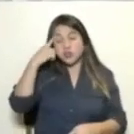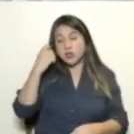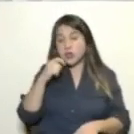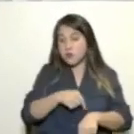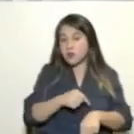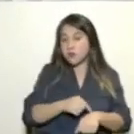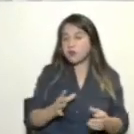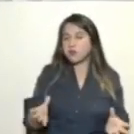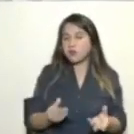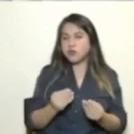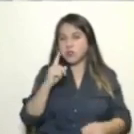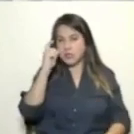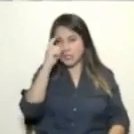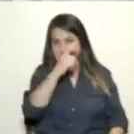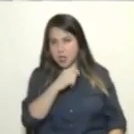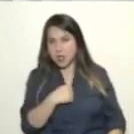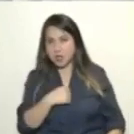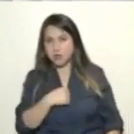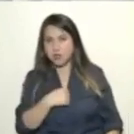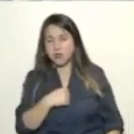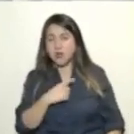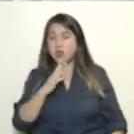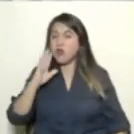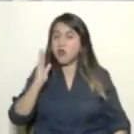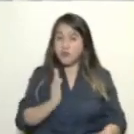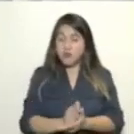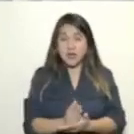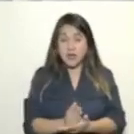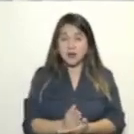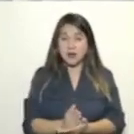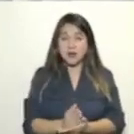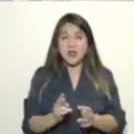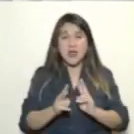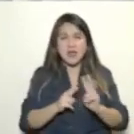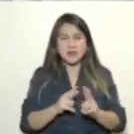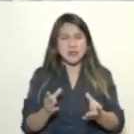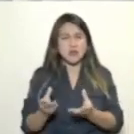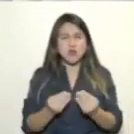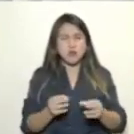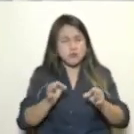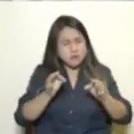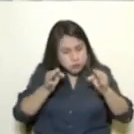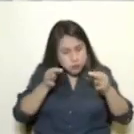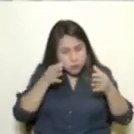muy delicado y obliga en consecuencia a ser muy preciso.